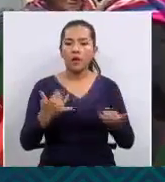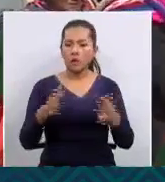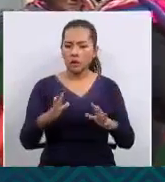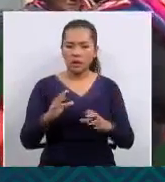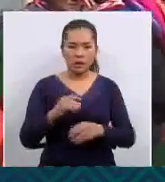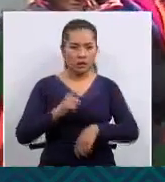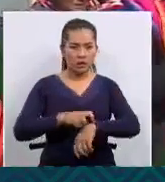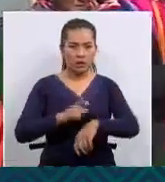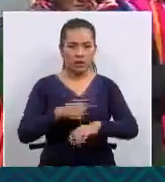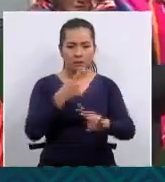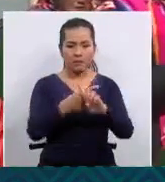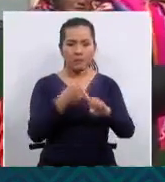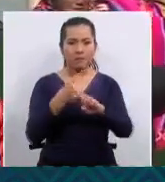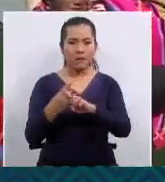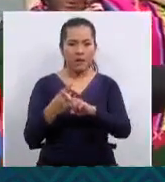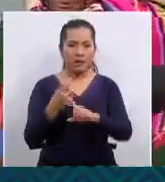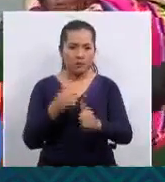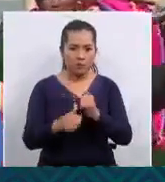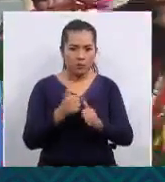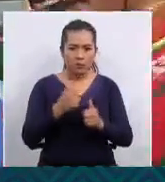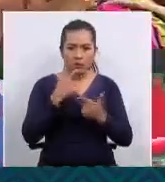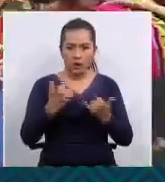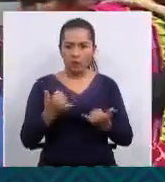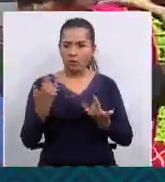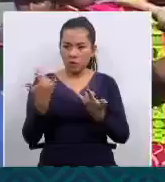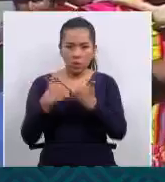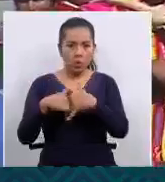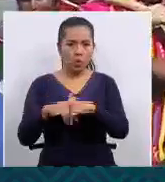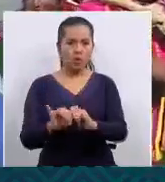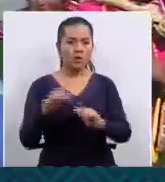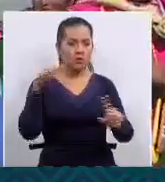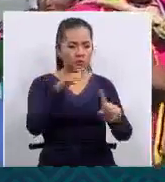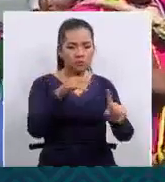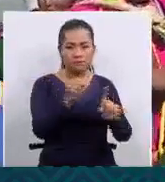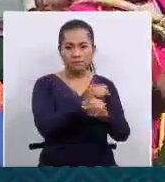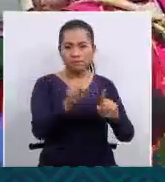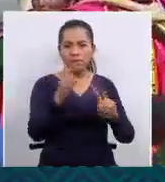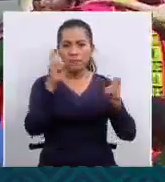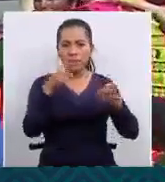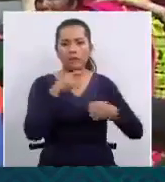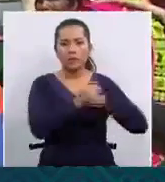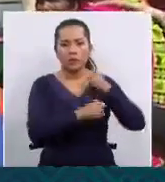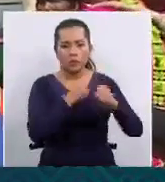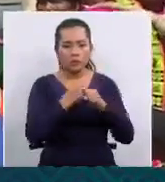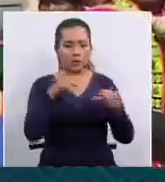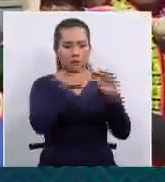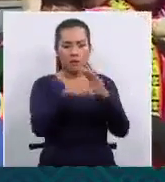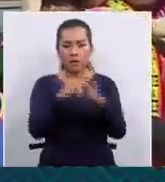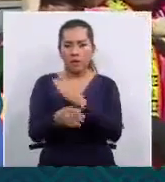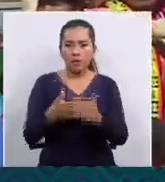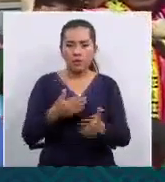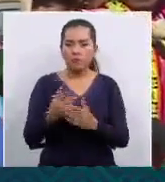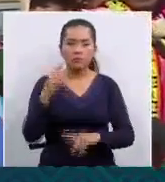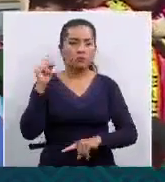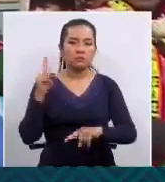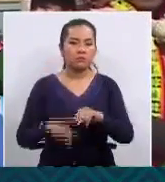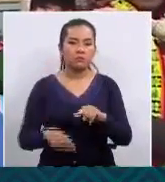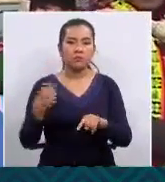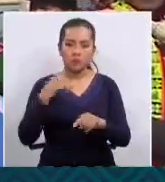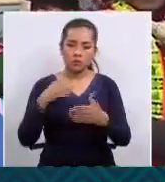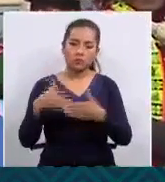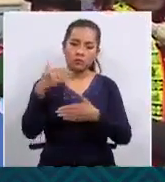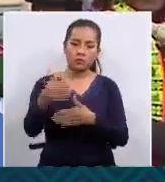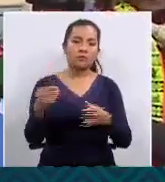XX, podemos estar masacrados por estos golpistas, por eso posteriormente vamos a estar tratando también estos